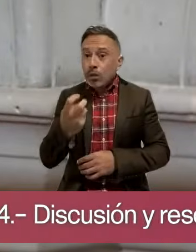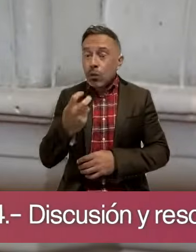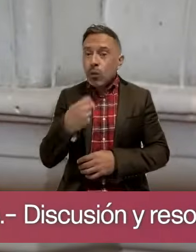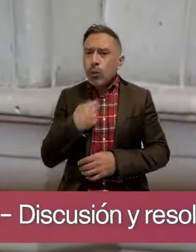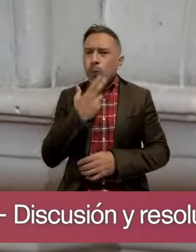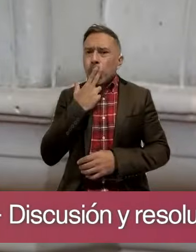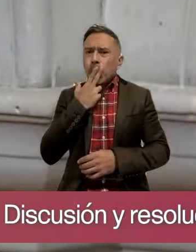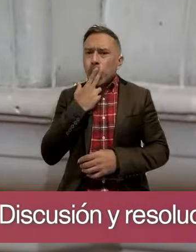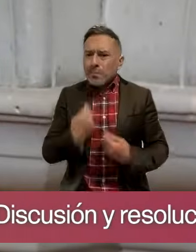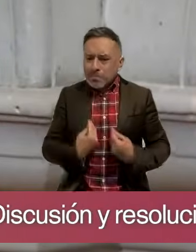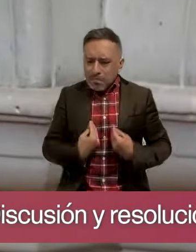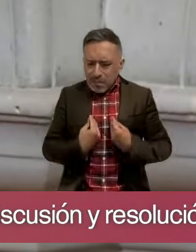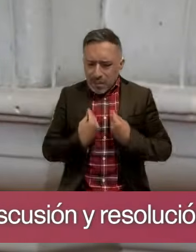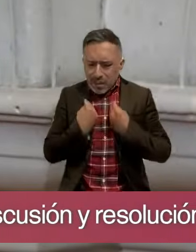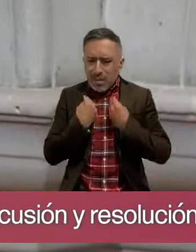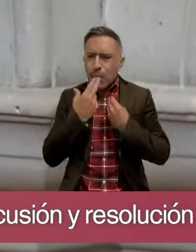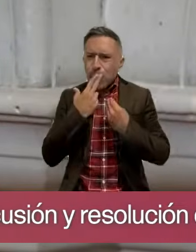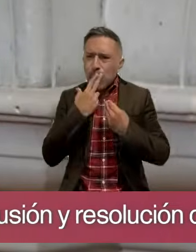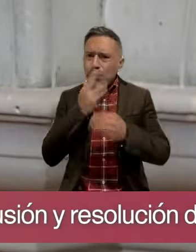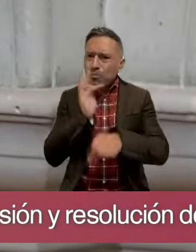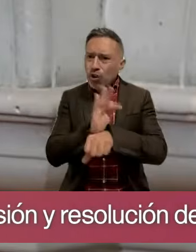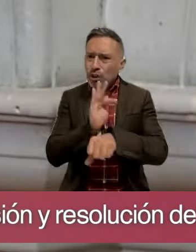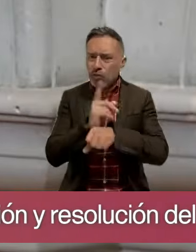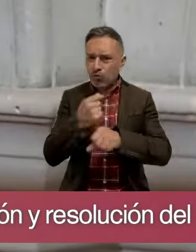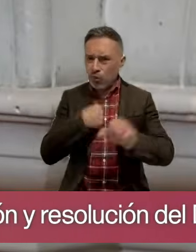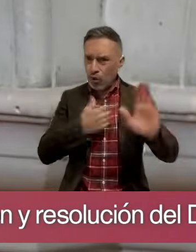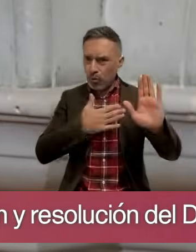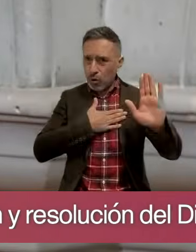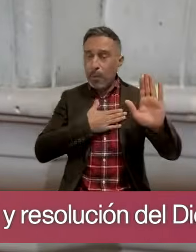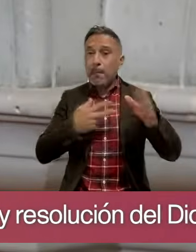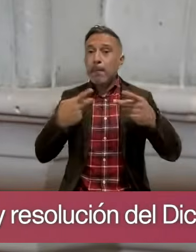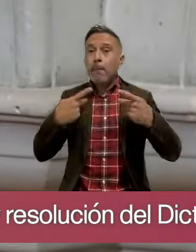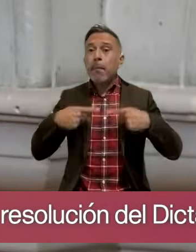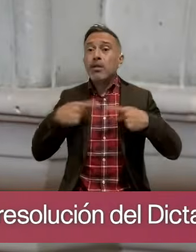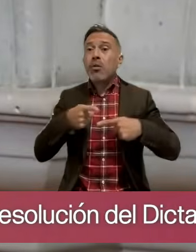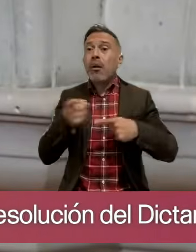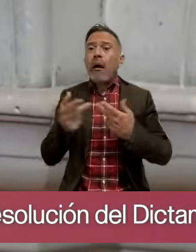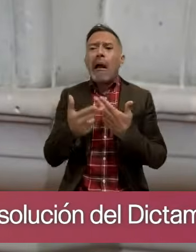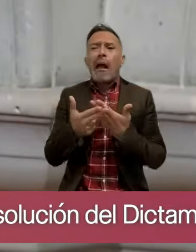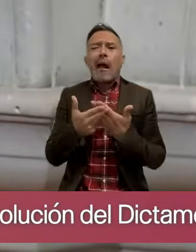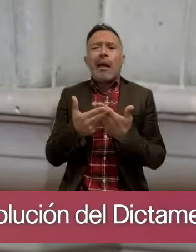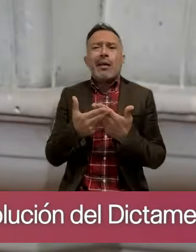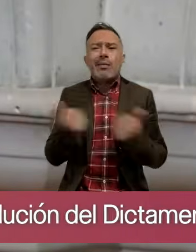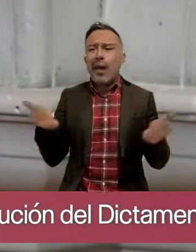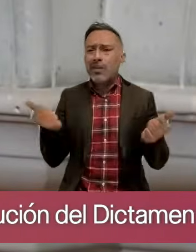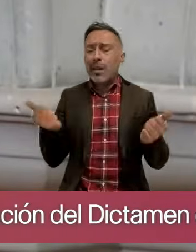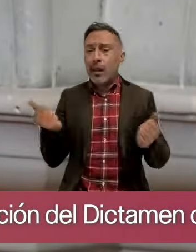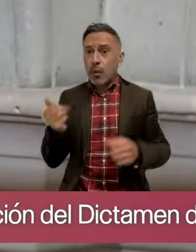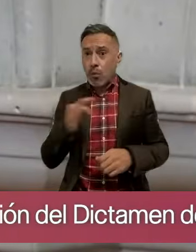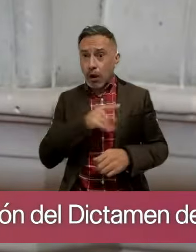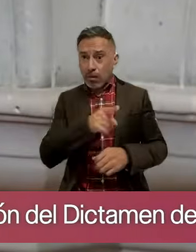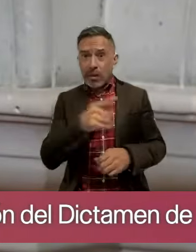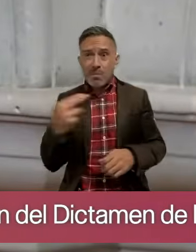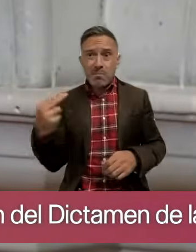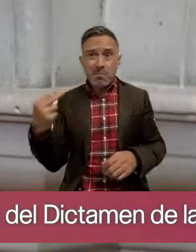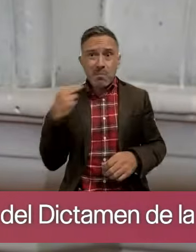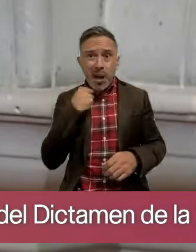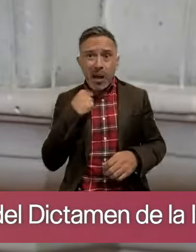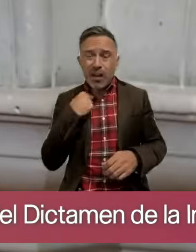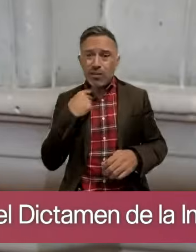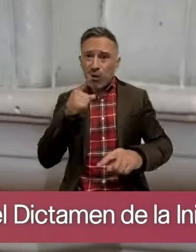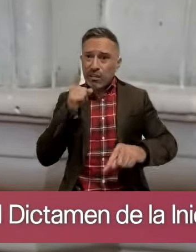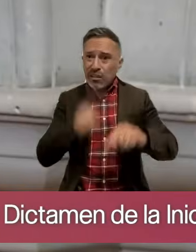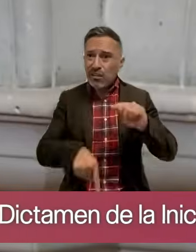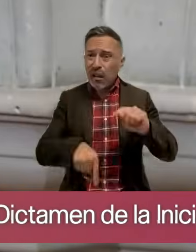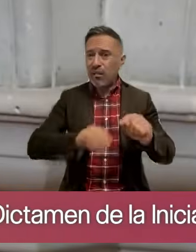nos compromete. Y nadie, absolutamente nadie, debería tener el poder de arrebatarla. Defender la